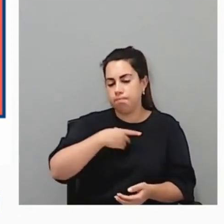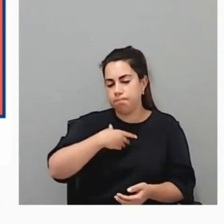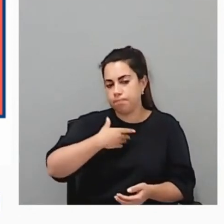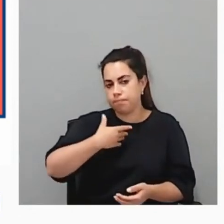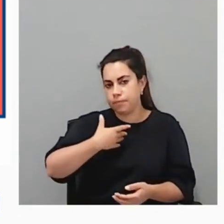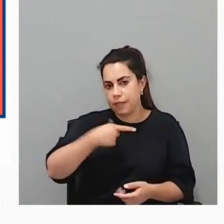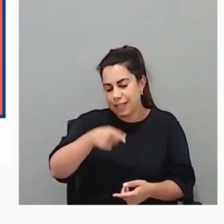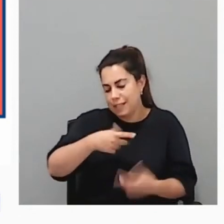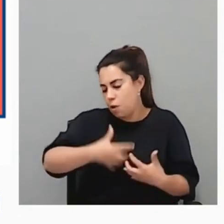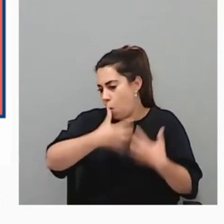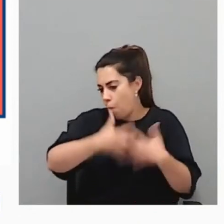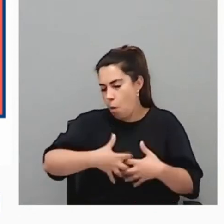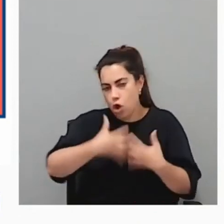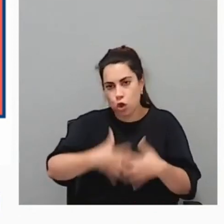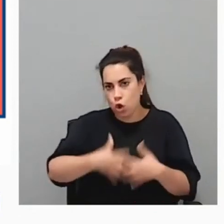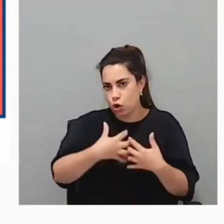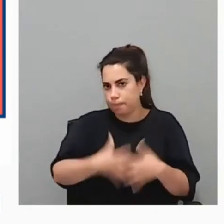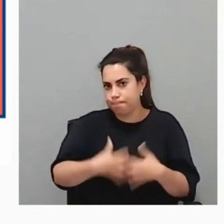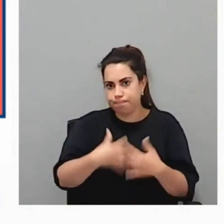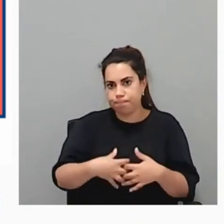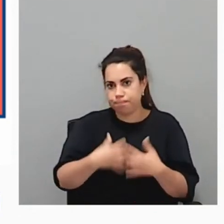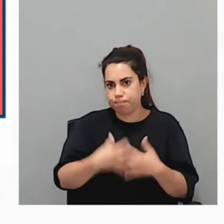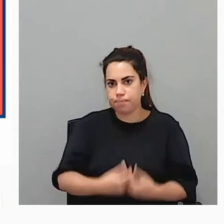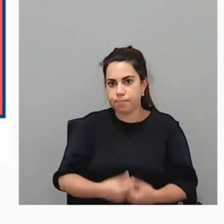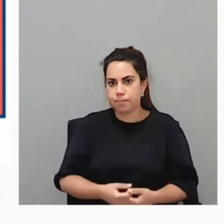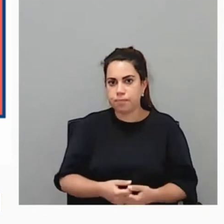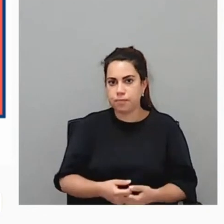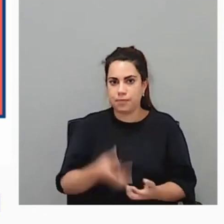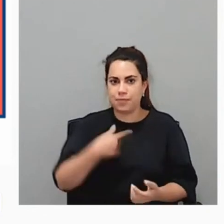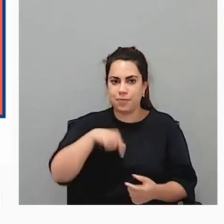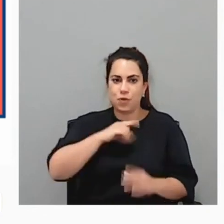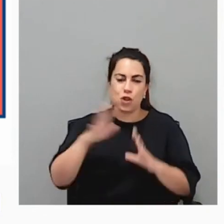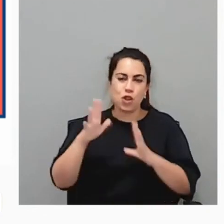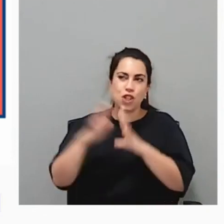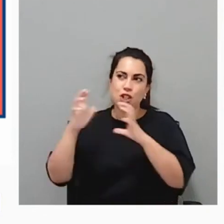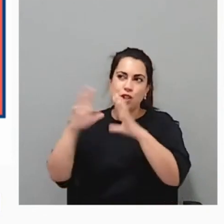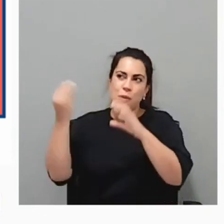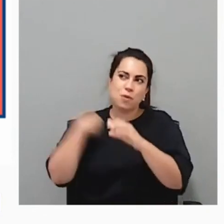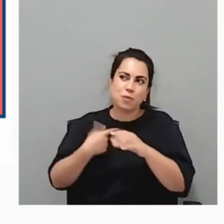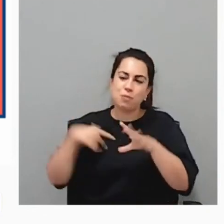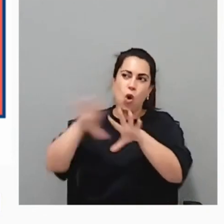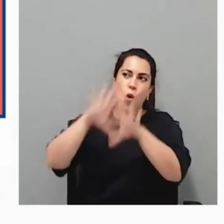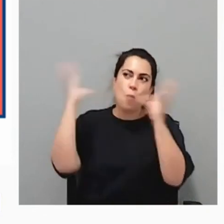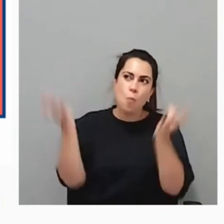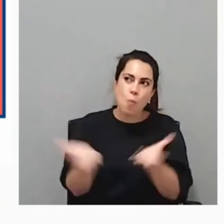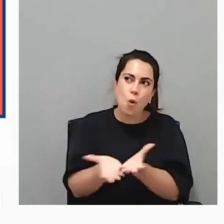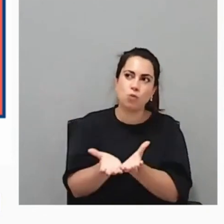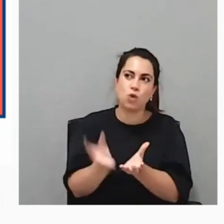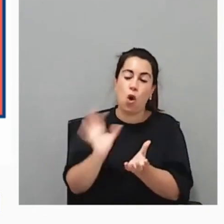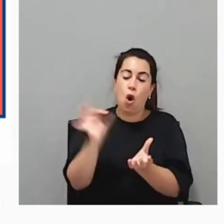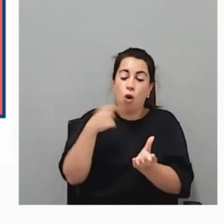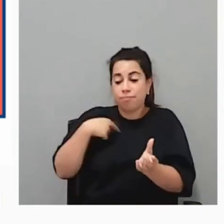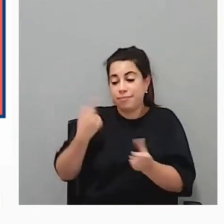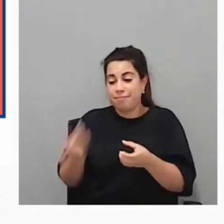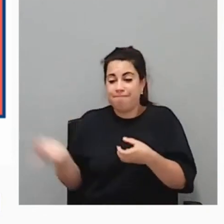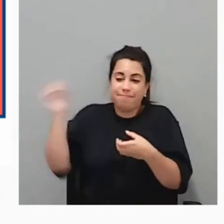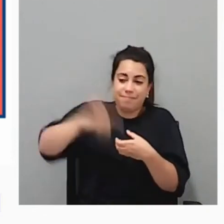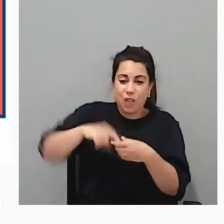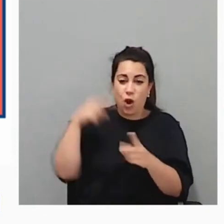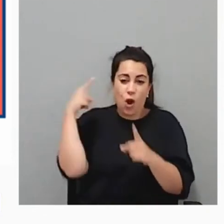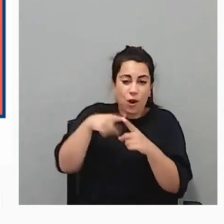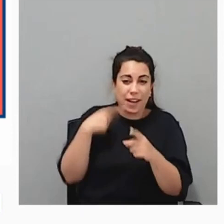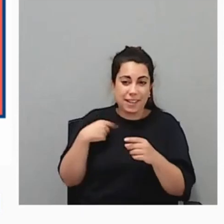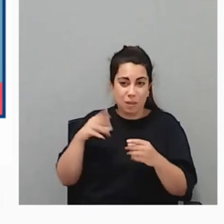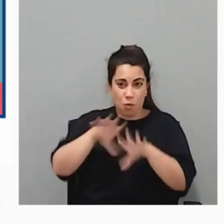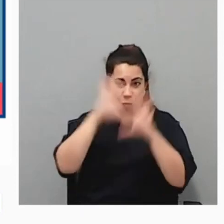nuestro motor y con ello soñamos, ¿no?, con construir ese mundo o con poner nuestro granito de arena para que eso sea